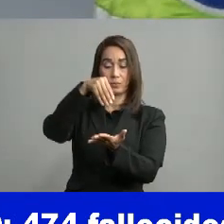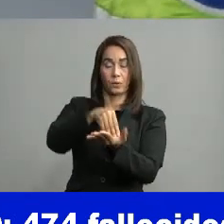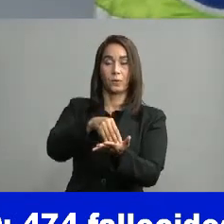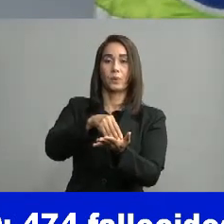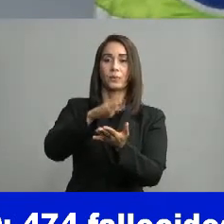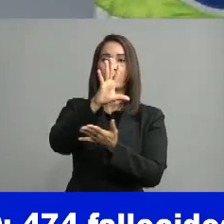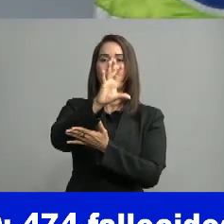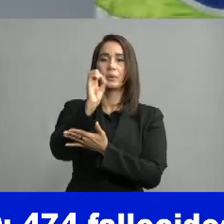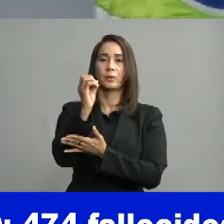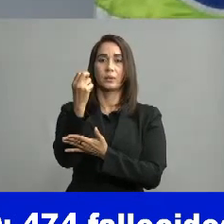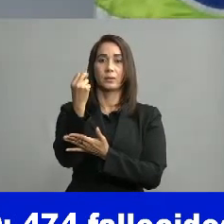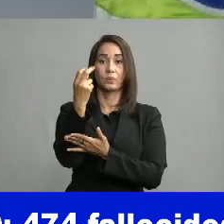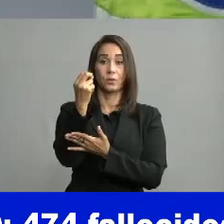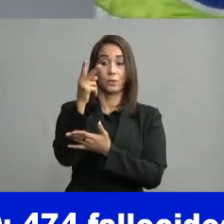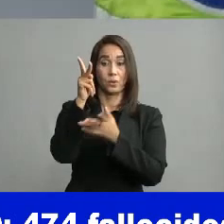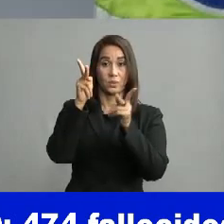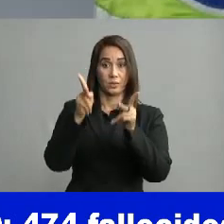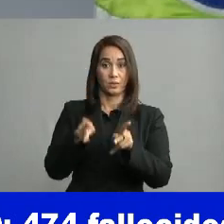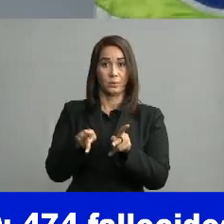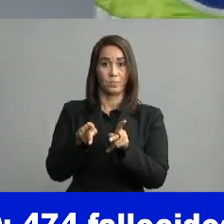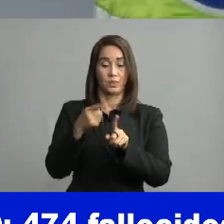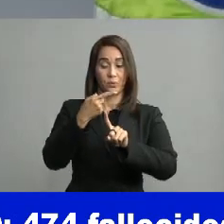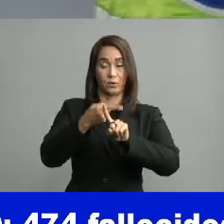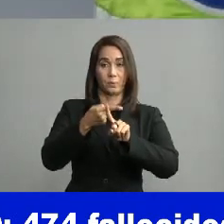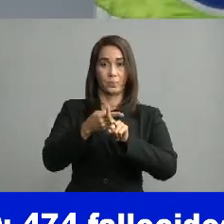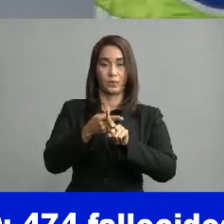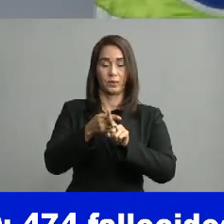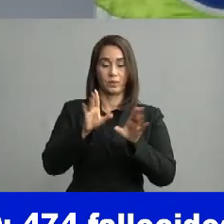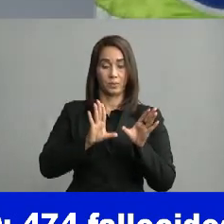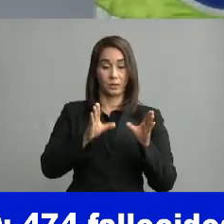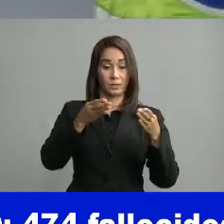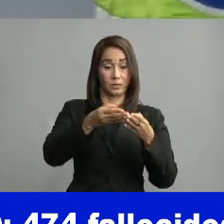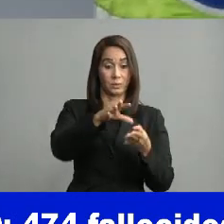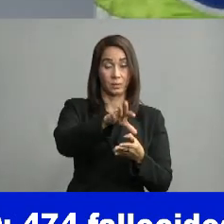5.404.512 casos, de los cuales